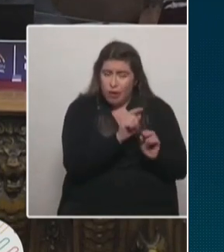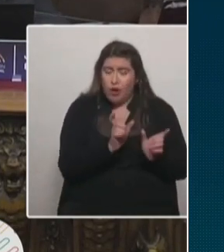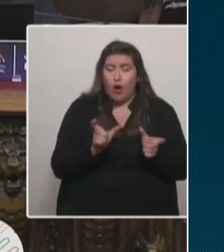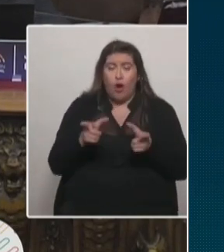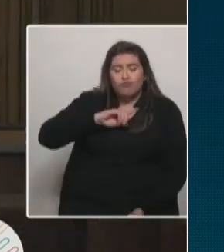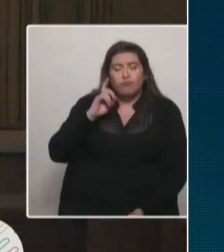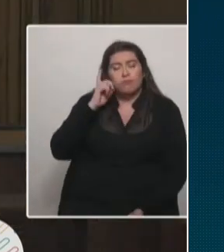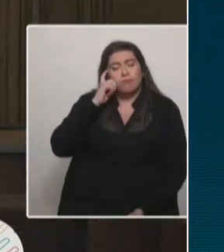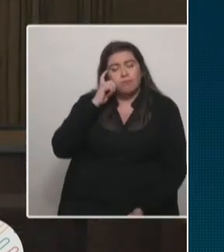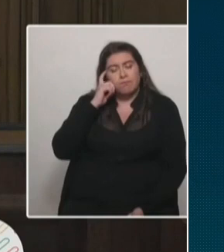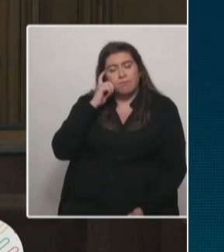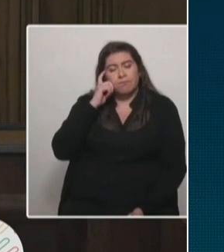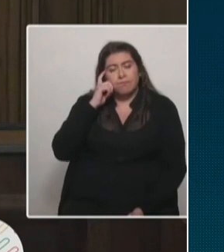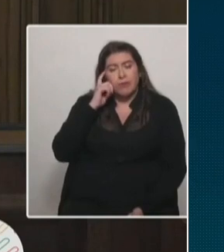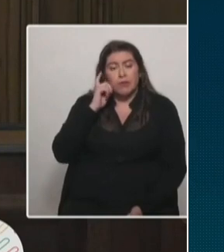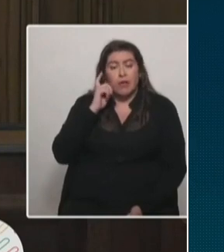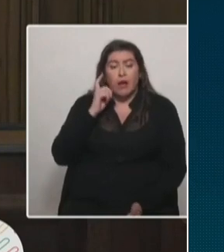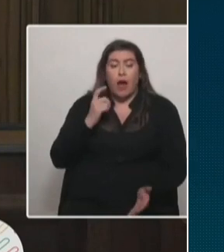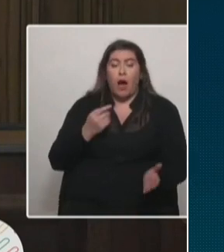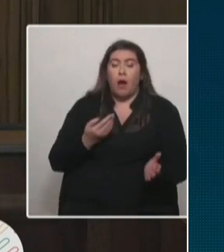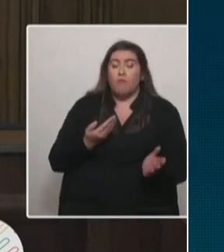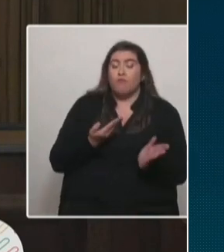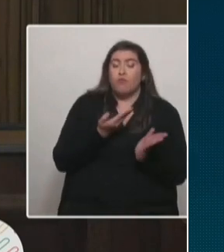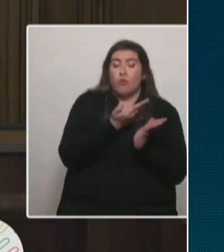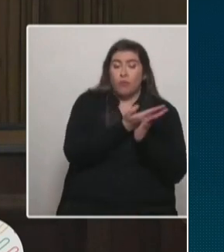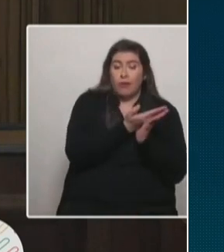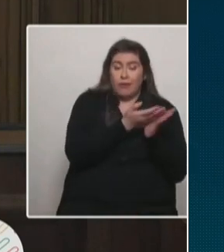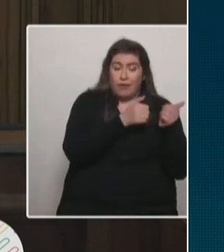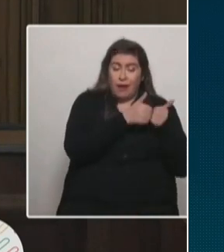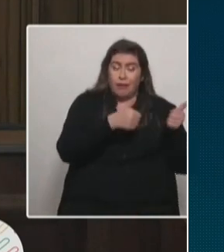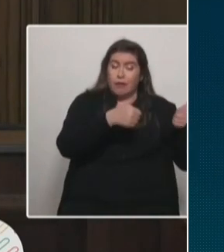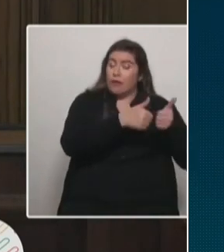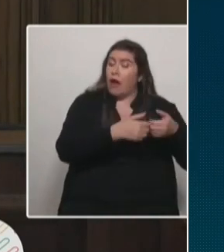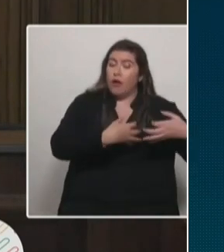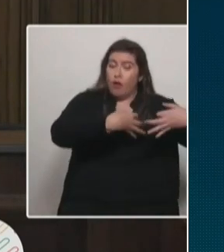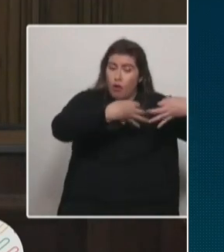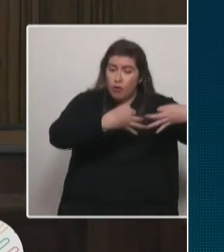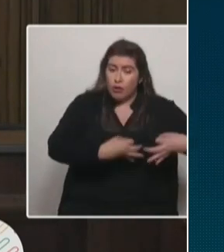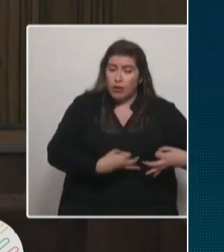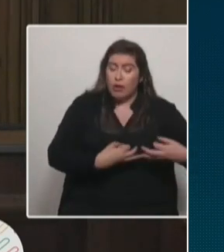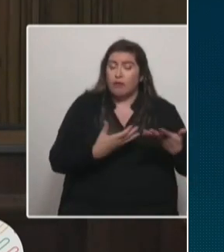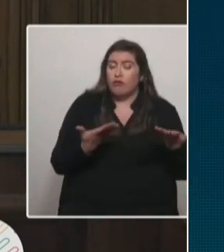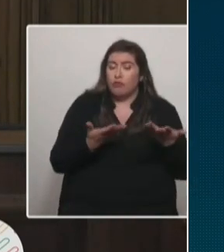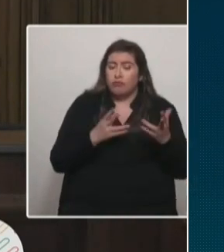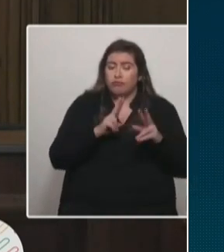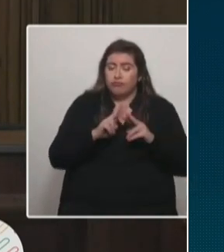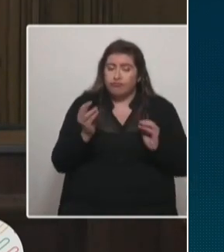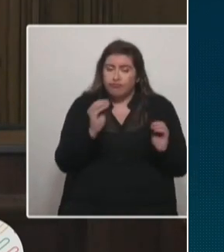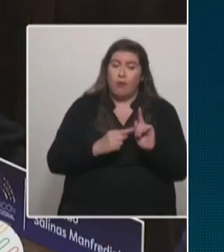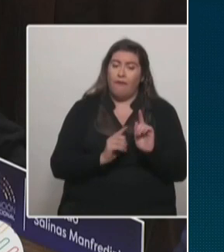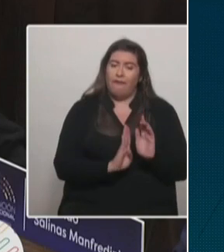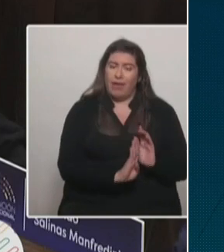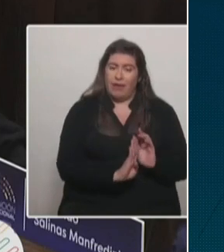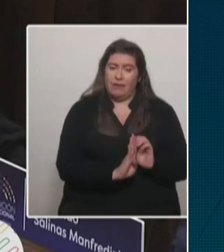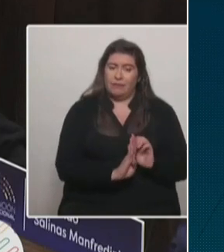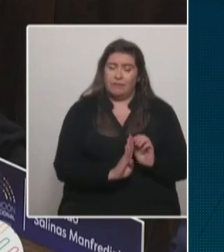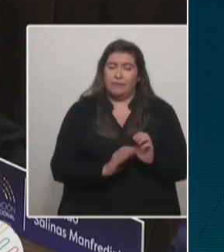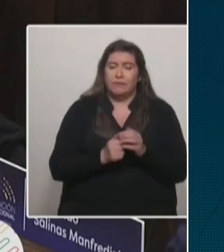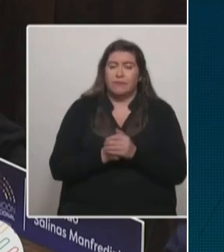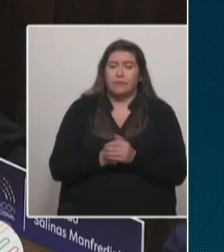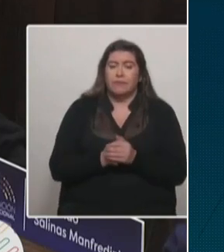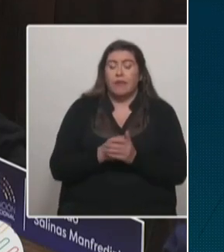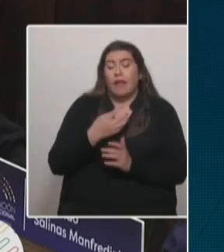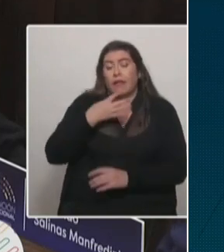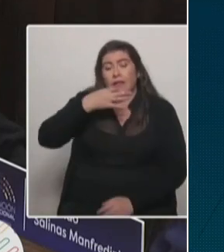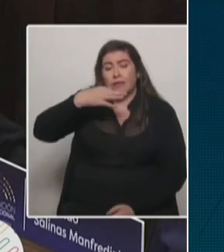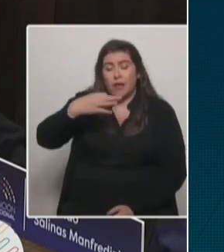porque me pasa mucho que cuando de repente escucho opiniones sobre todo del sector que está sentada a la derecha yo no sé si no están hablando